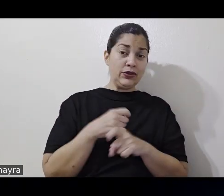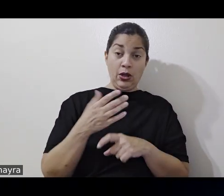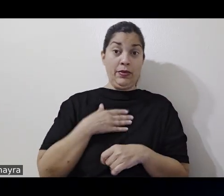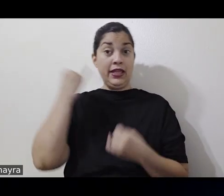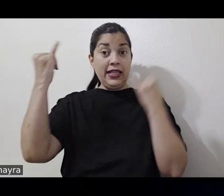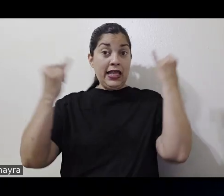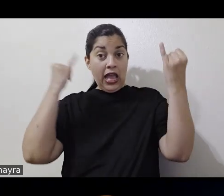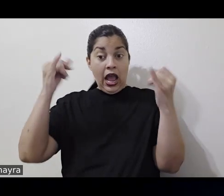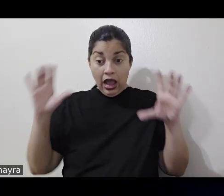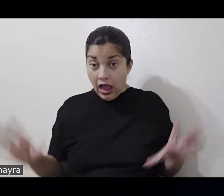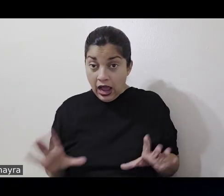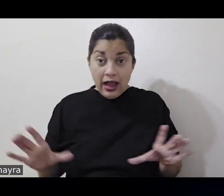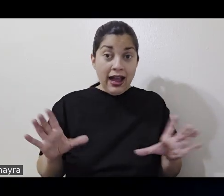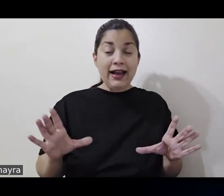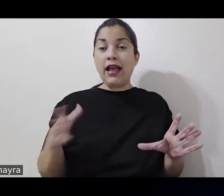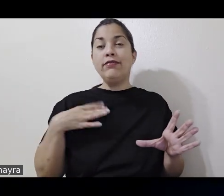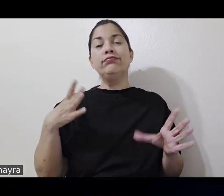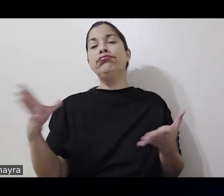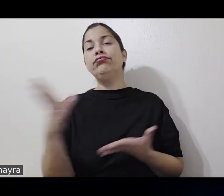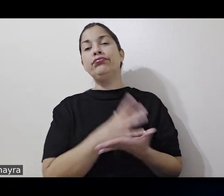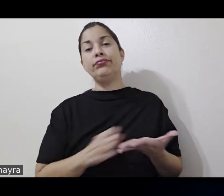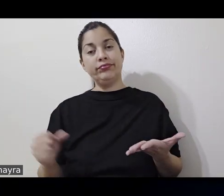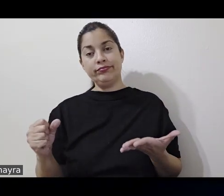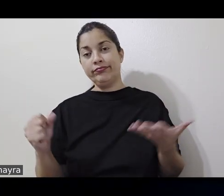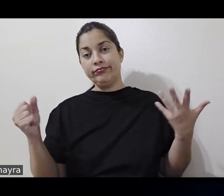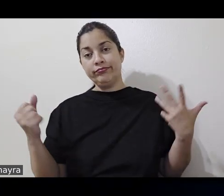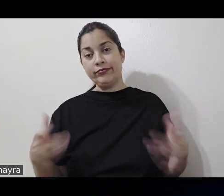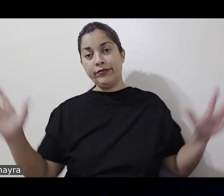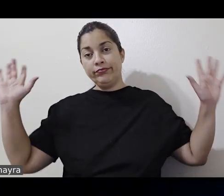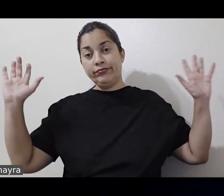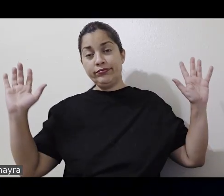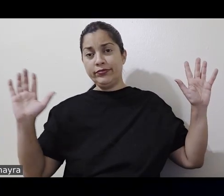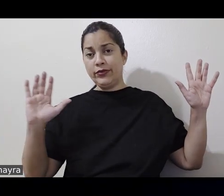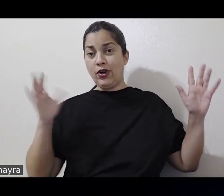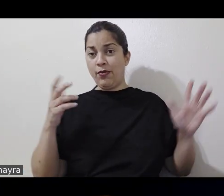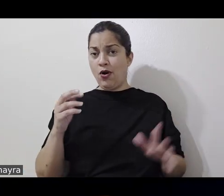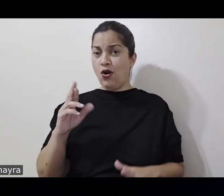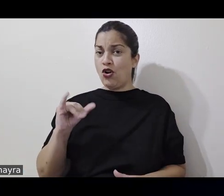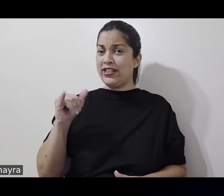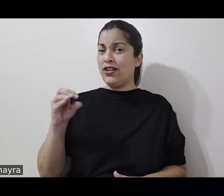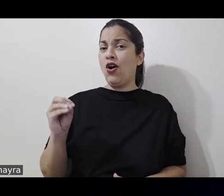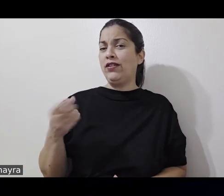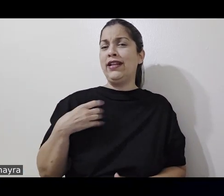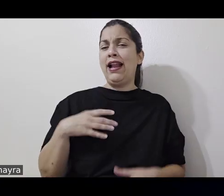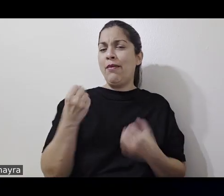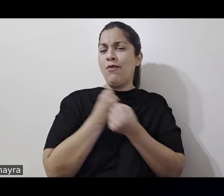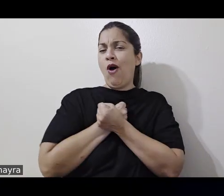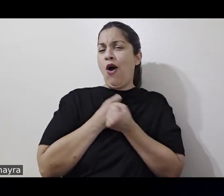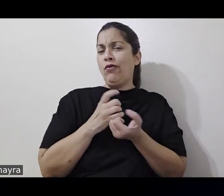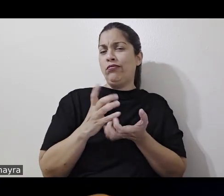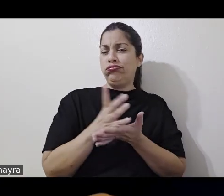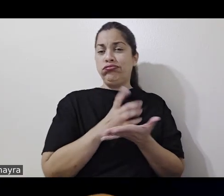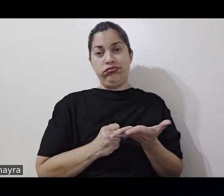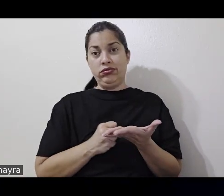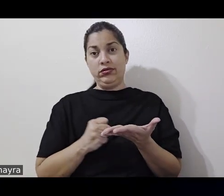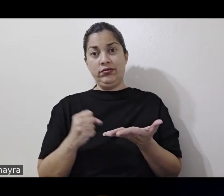ideas que se gastaron. Las agoté. Como Rocío Jurado se nos rompió el amor de tanto usarlo.